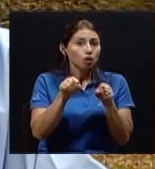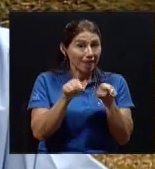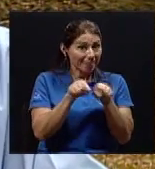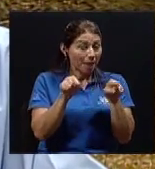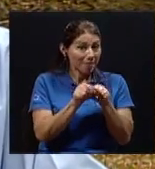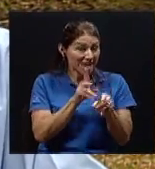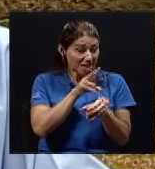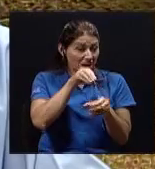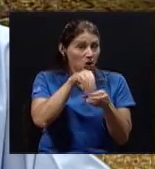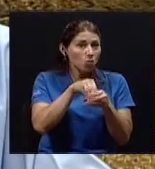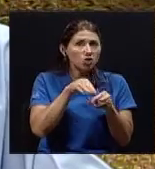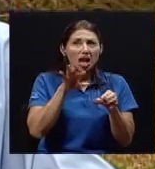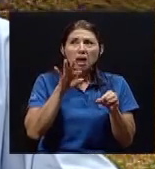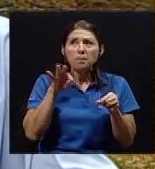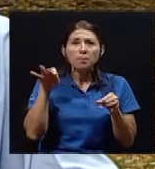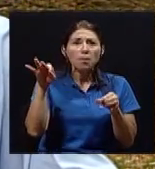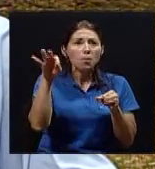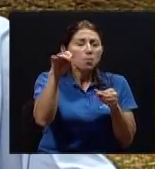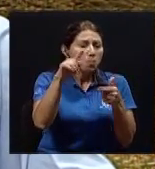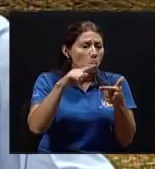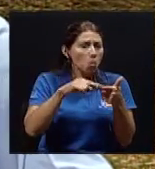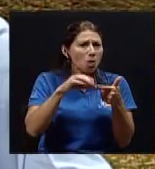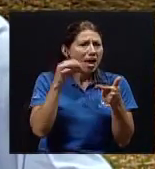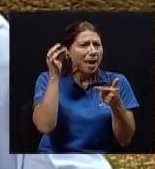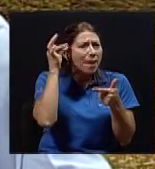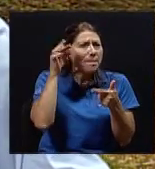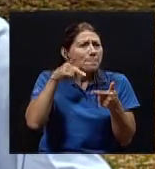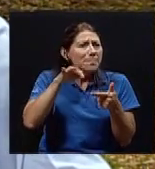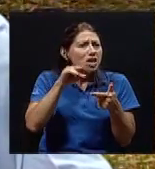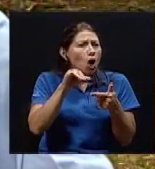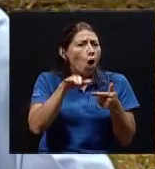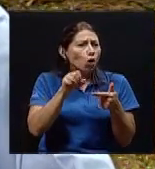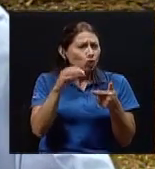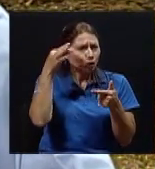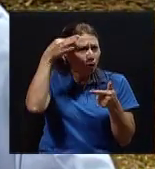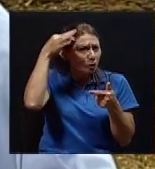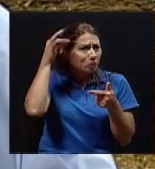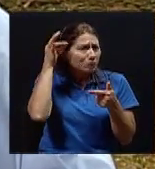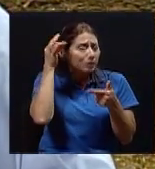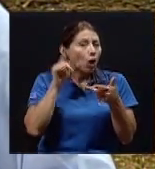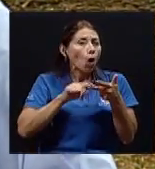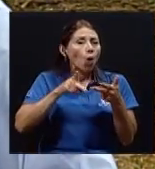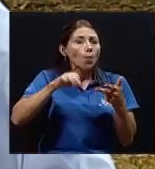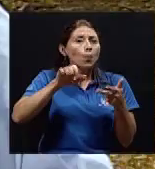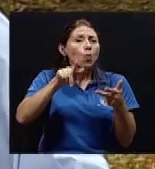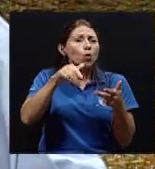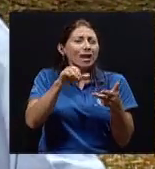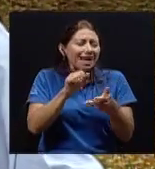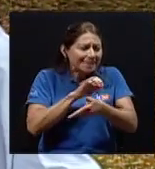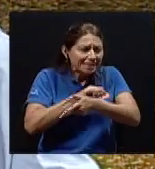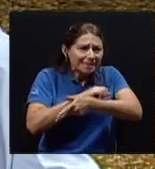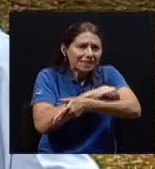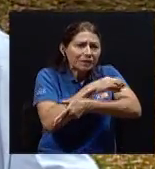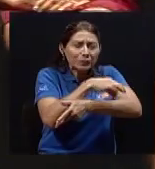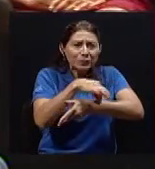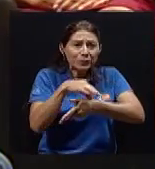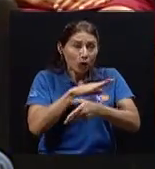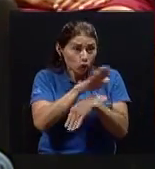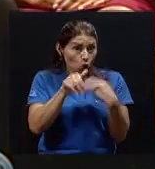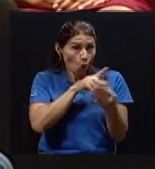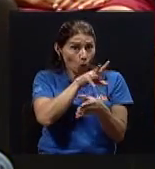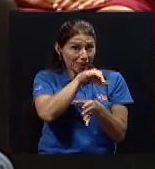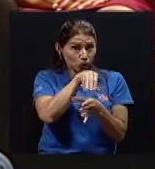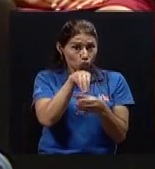las pulgas, las moscas, los piojos, ¿están en ese mismo grupo? Bueno, los virus, bacterias y todo, como sí. Se